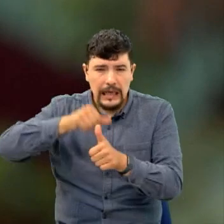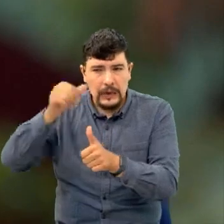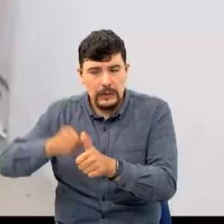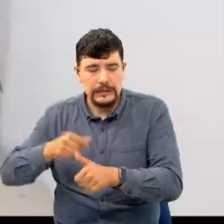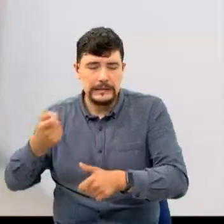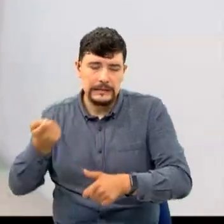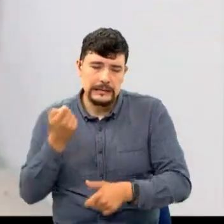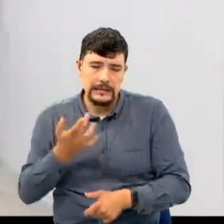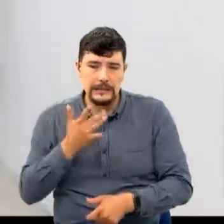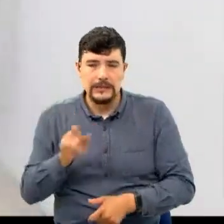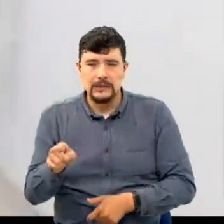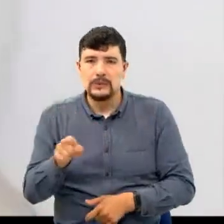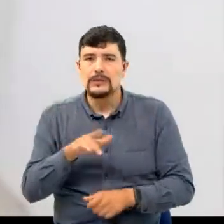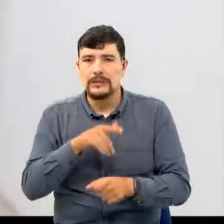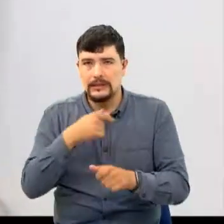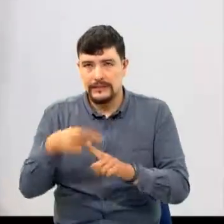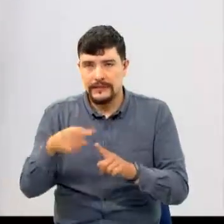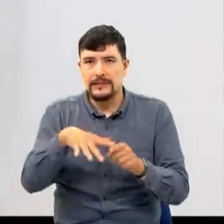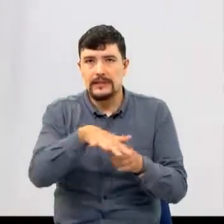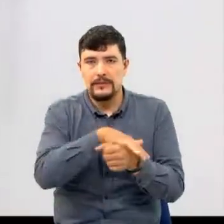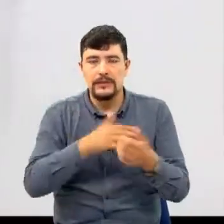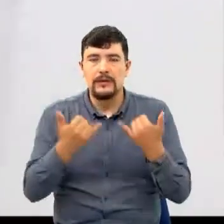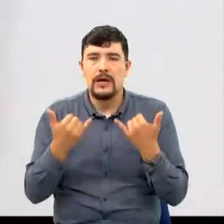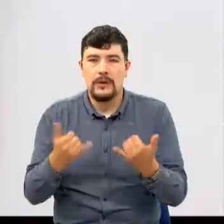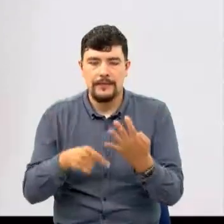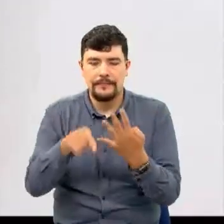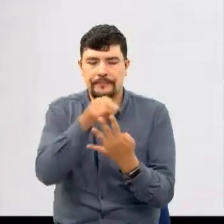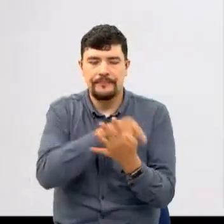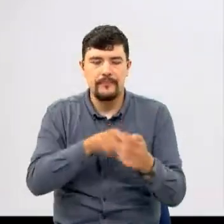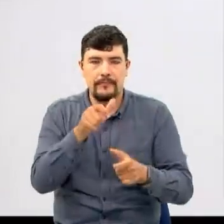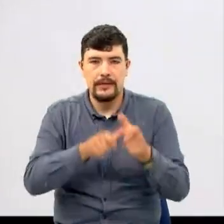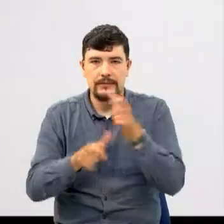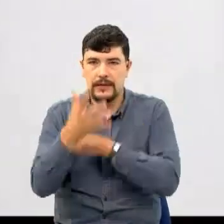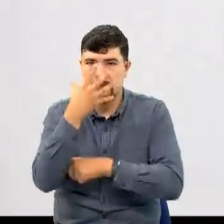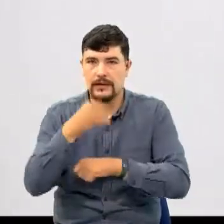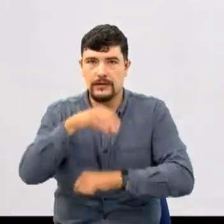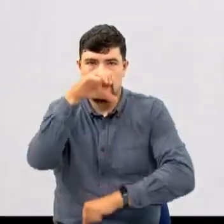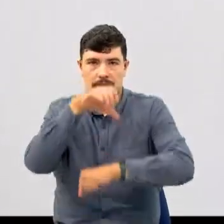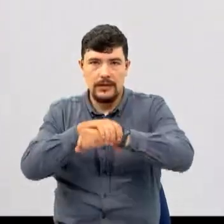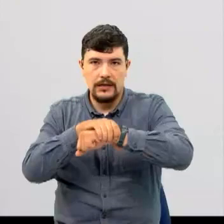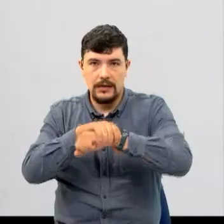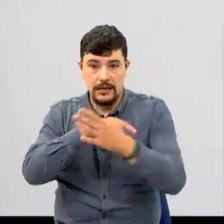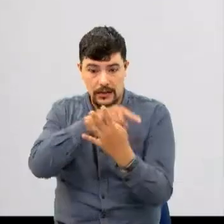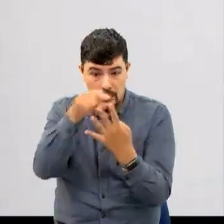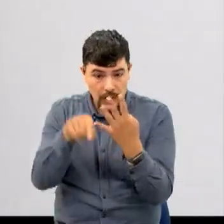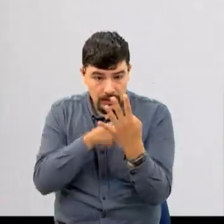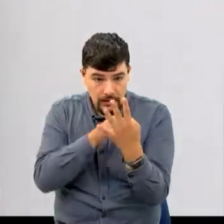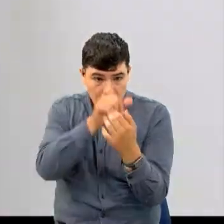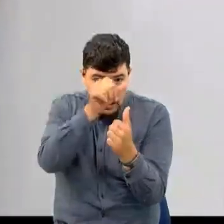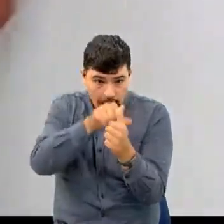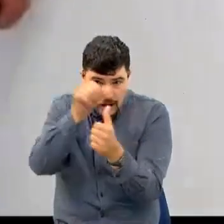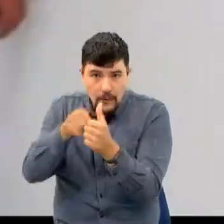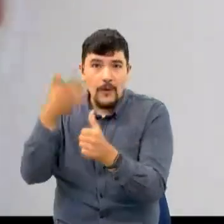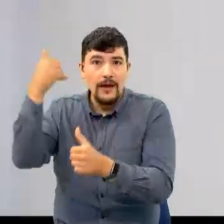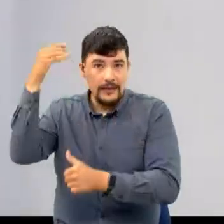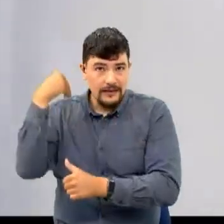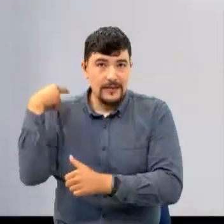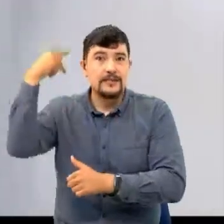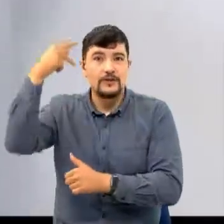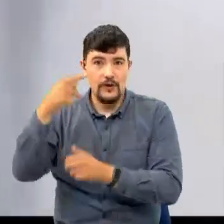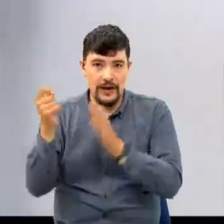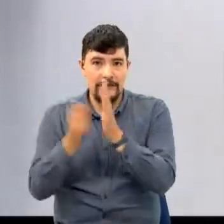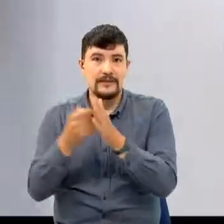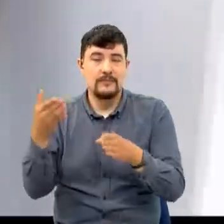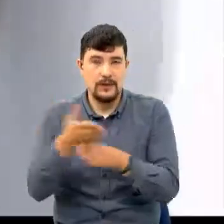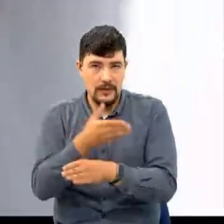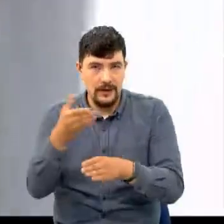actuar. Finalmente, este operativo arrojó la captura de cuatro sujetos, los cuales, según las anotaciones judiciales, ya habían sido procesados por los